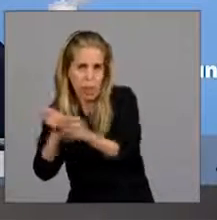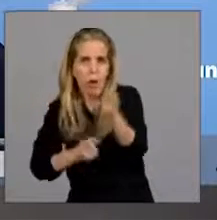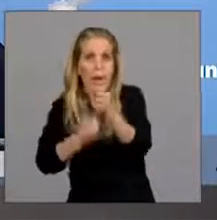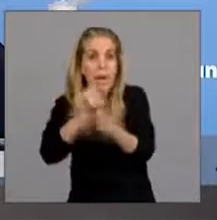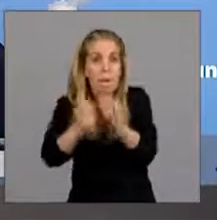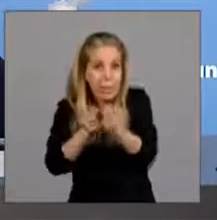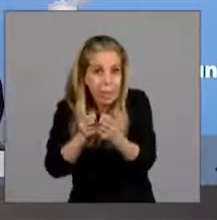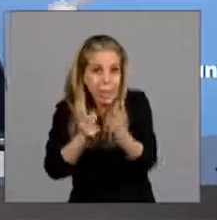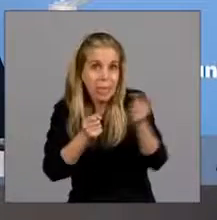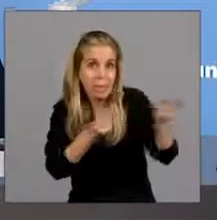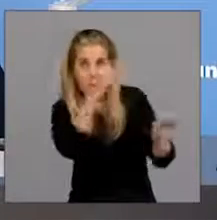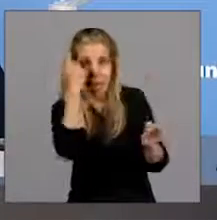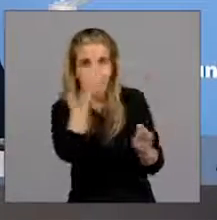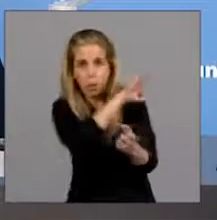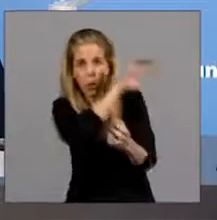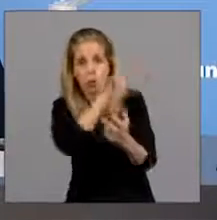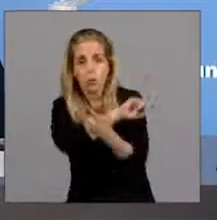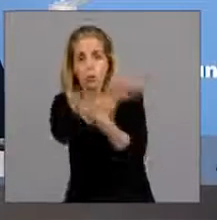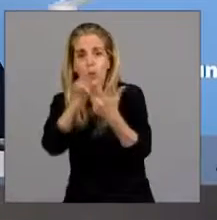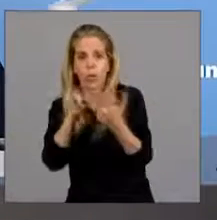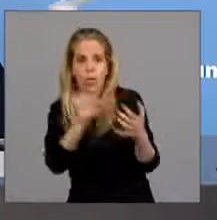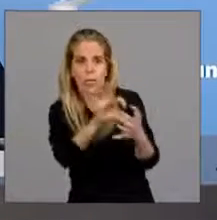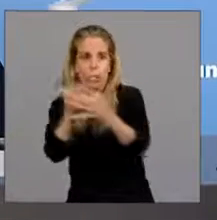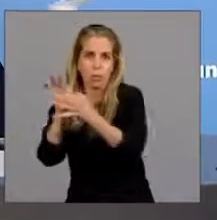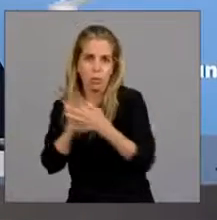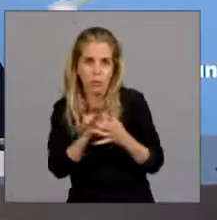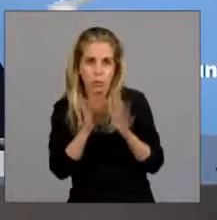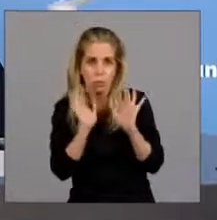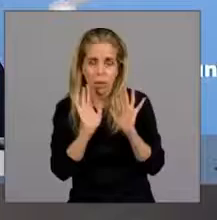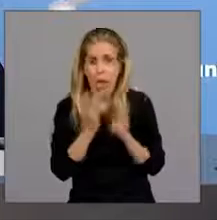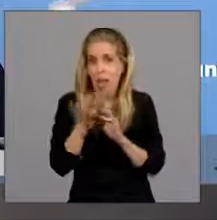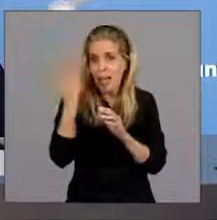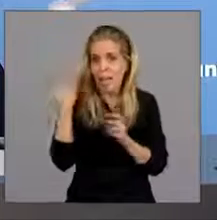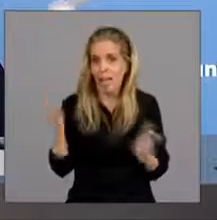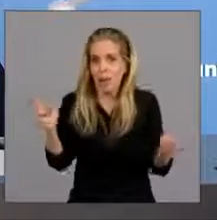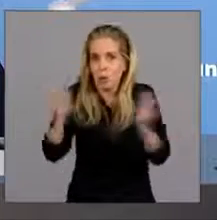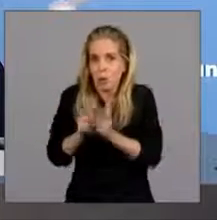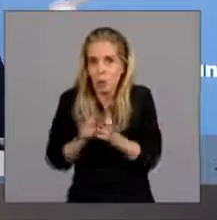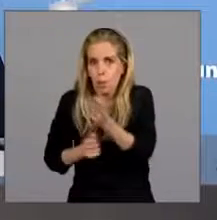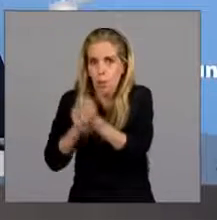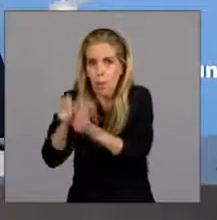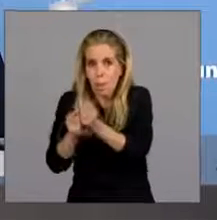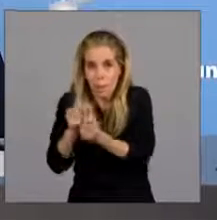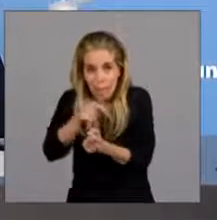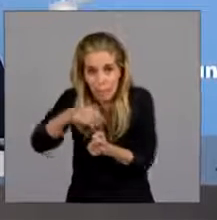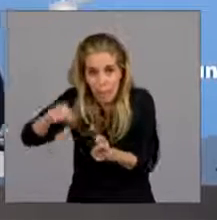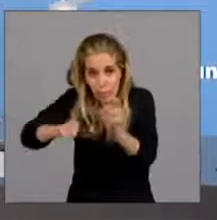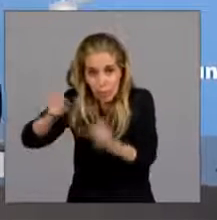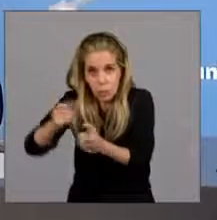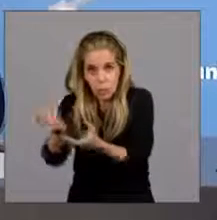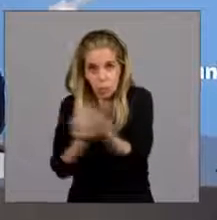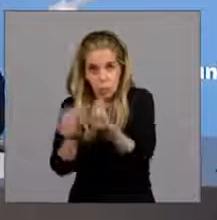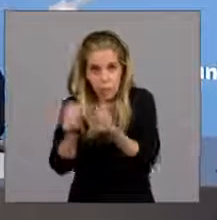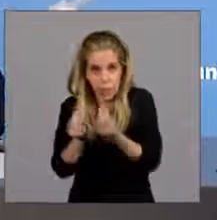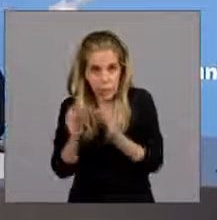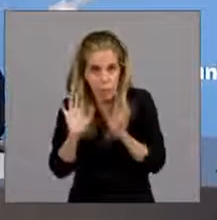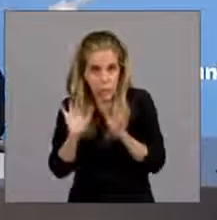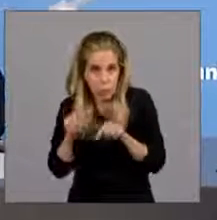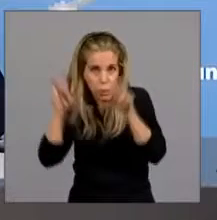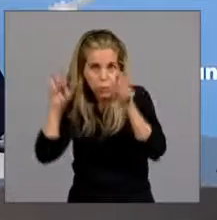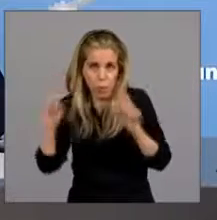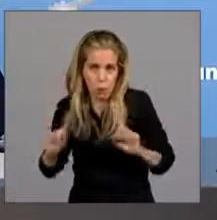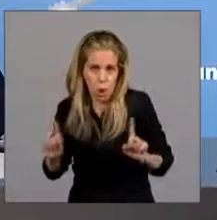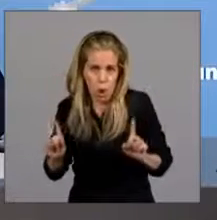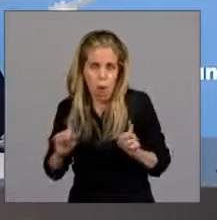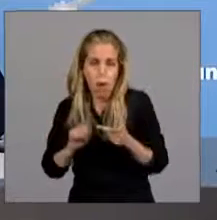Estado. Ayer con los empresarios lo hablamos el tema, y hablamos, recuerdo entre otros, a